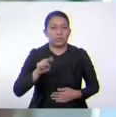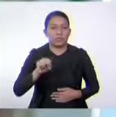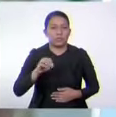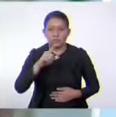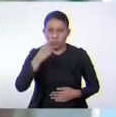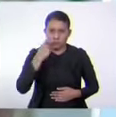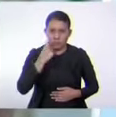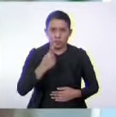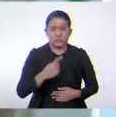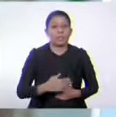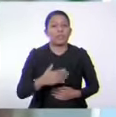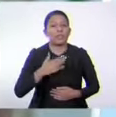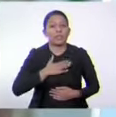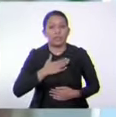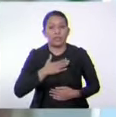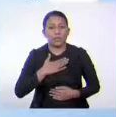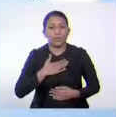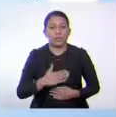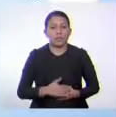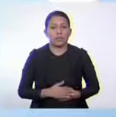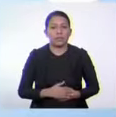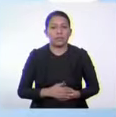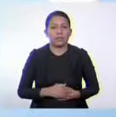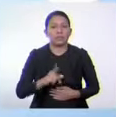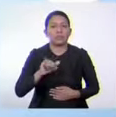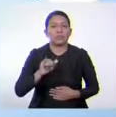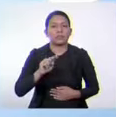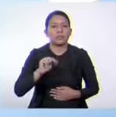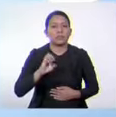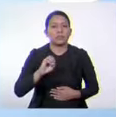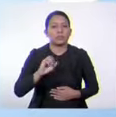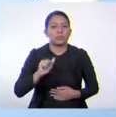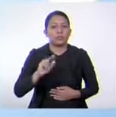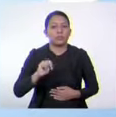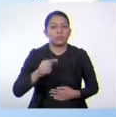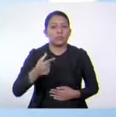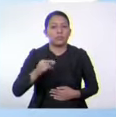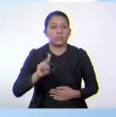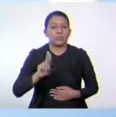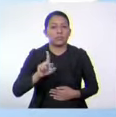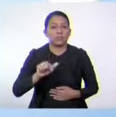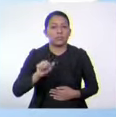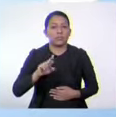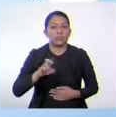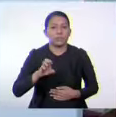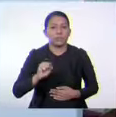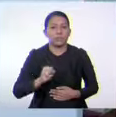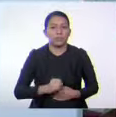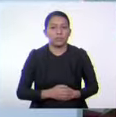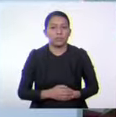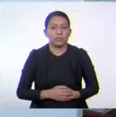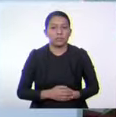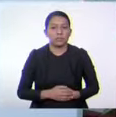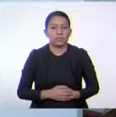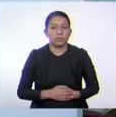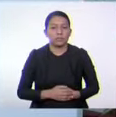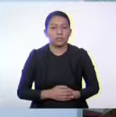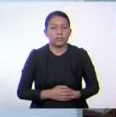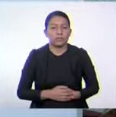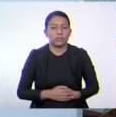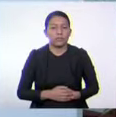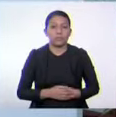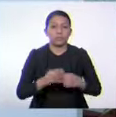fijan, tenemos estructuras lineoangulares. Quiero ver aquí. Lineoangulares, ¿sí? De